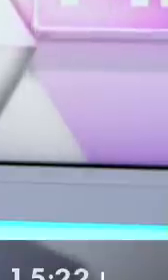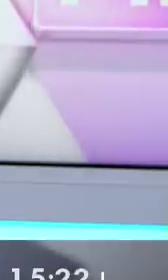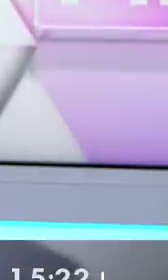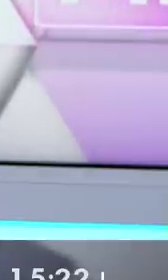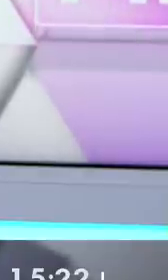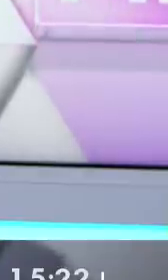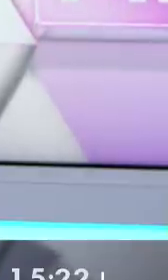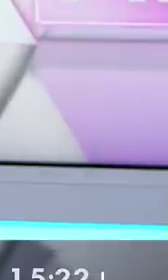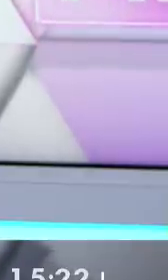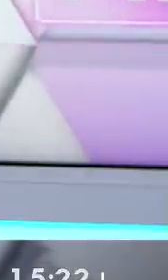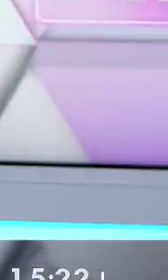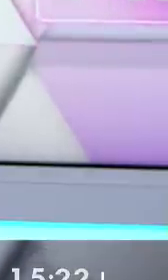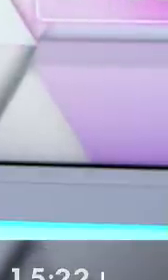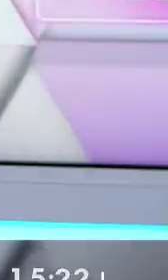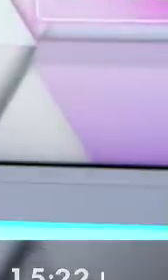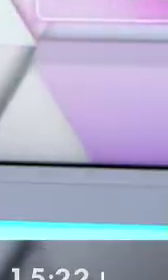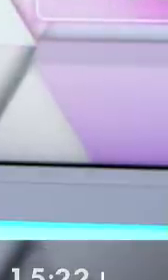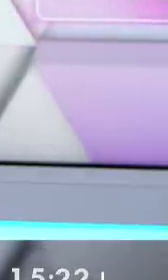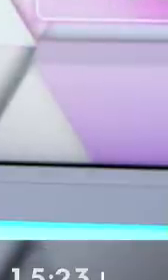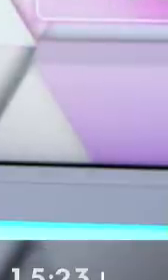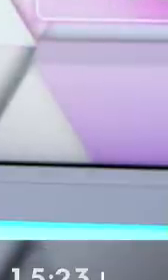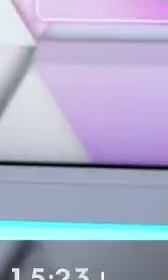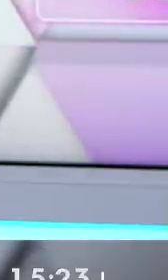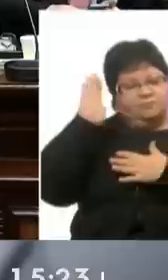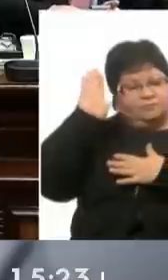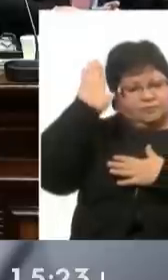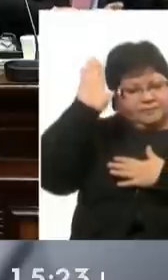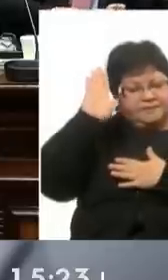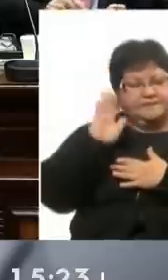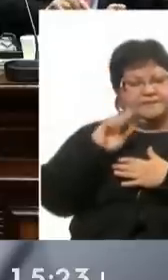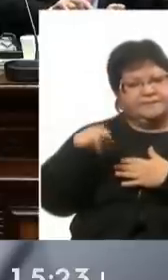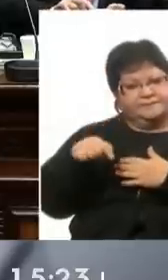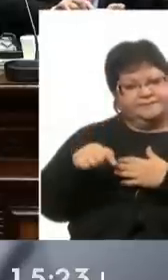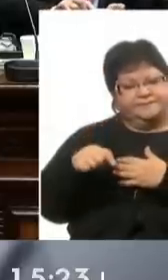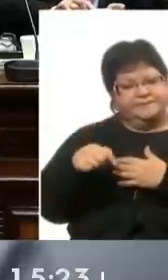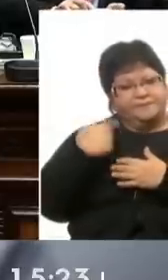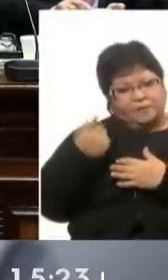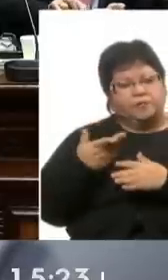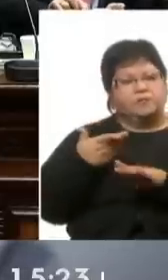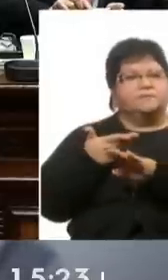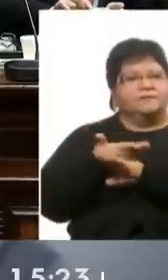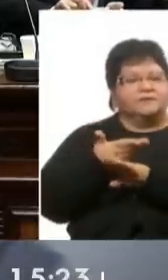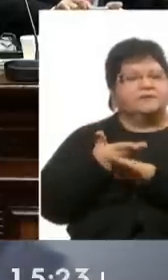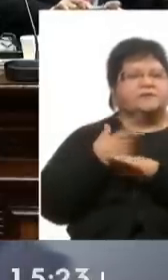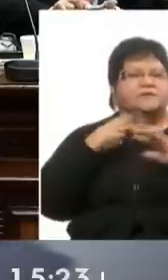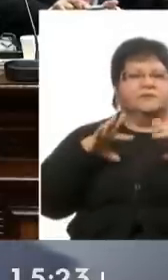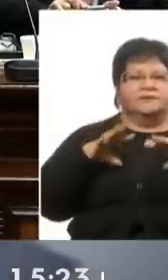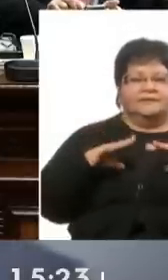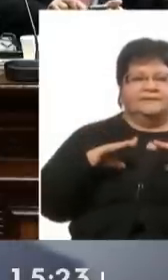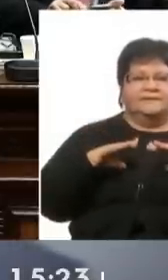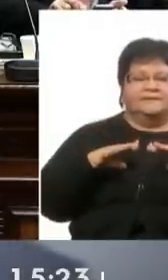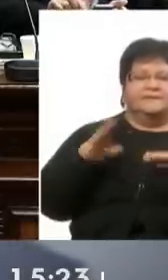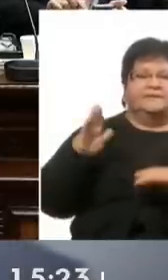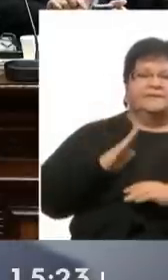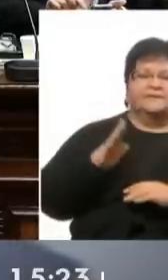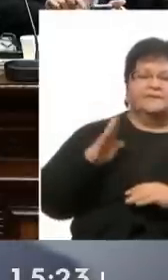en su artículo 162, que se olvidaron de eso, dice que el Consejo de Ministros puede actuar por mayoría, de manera